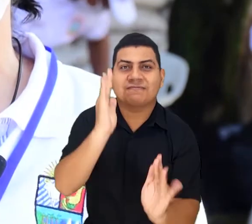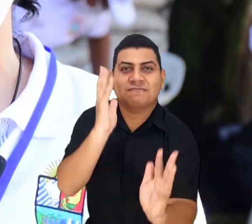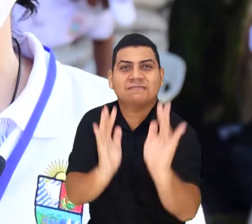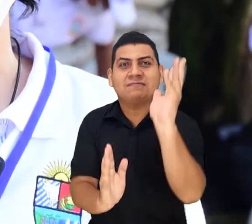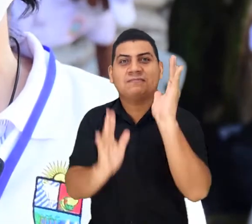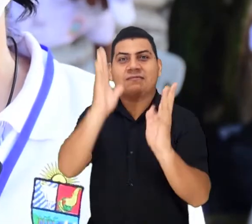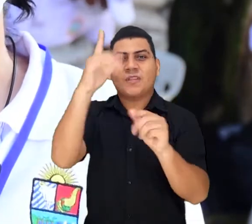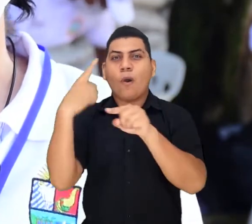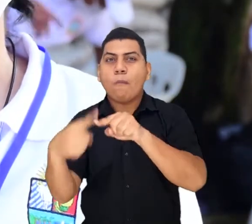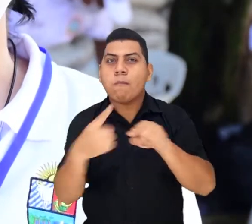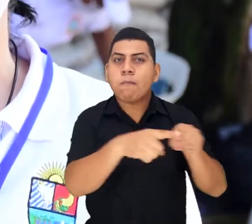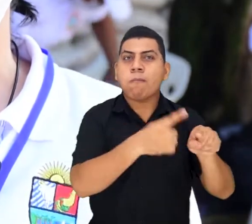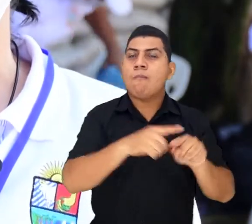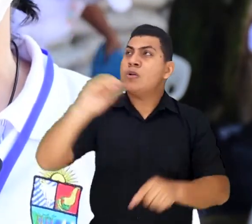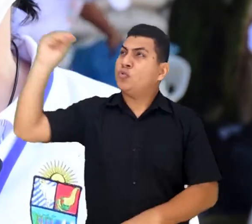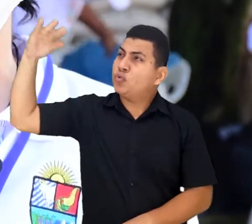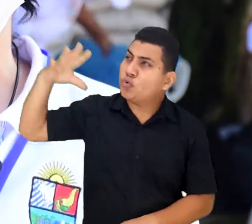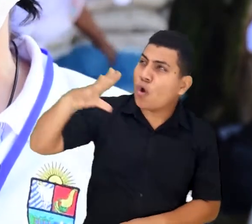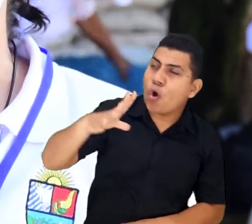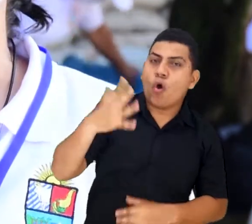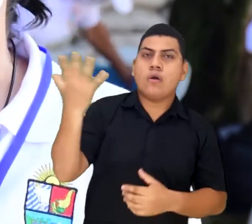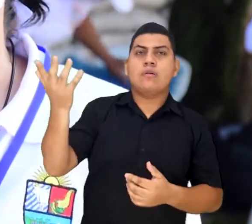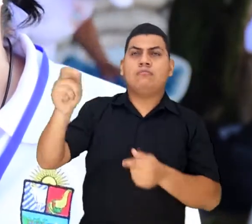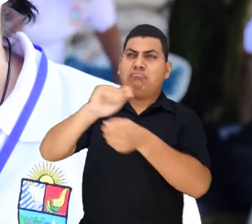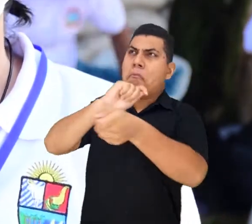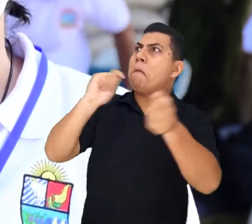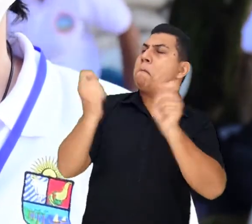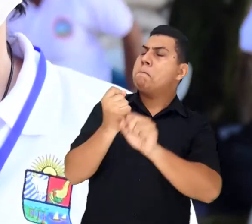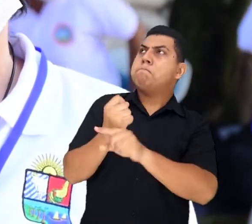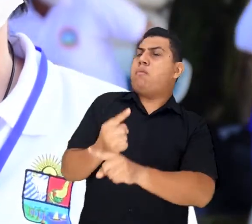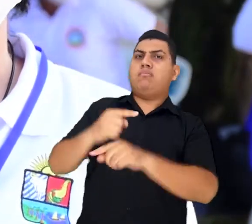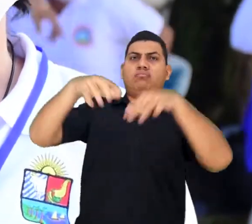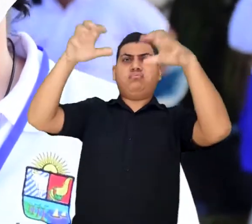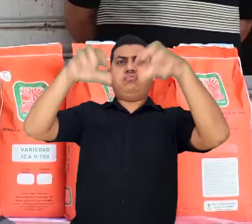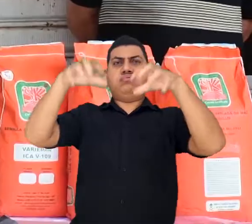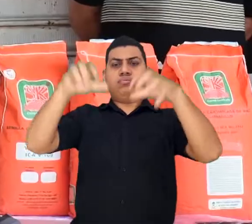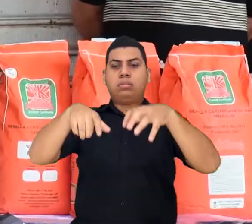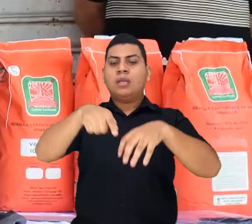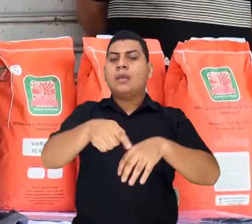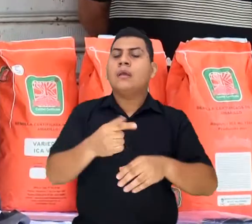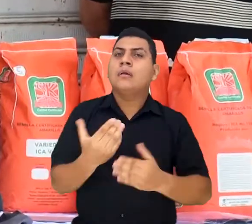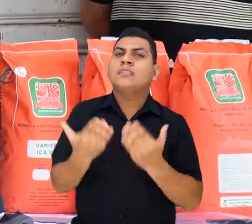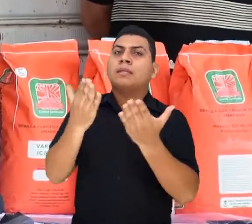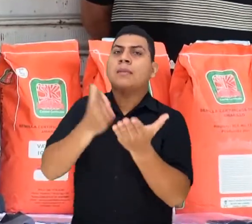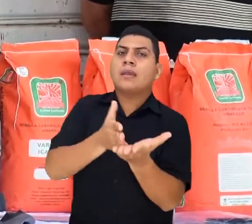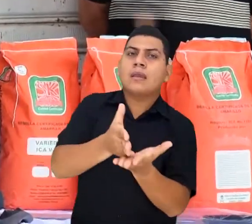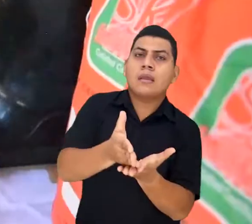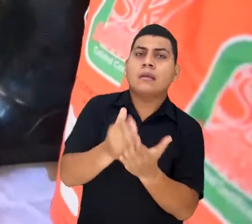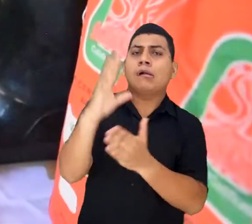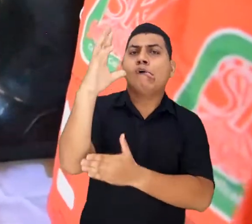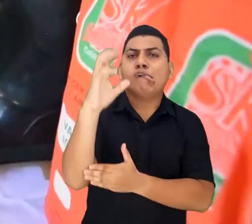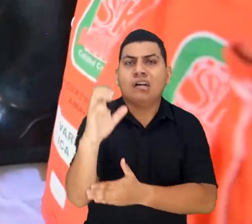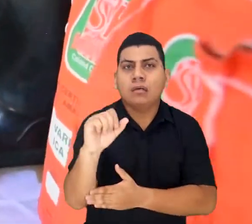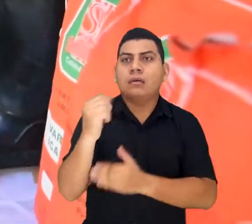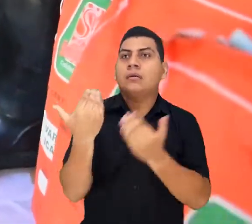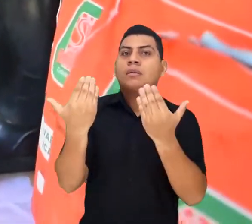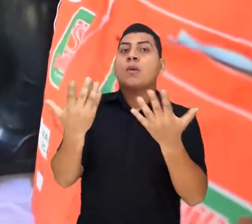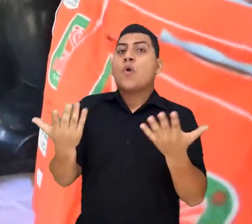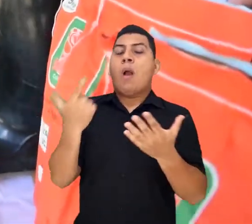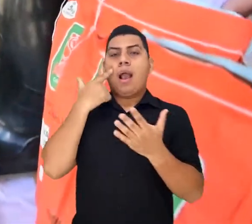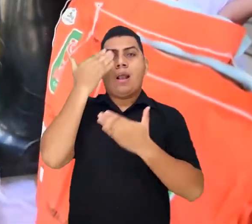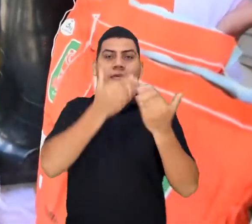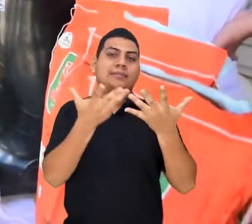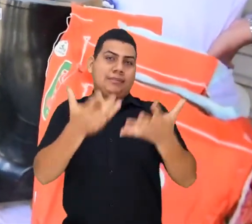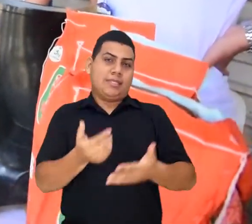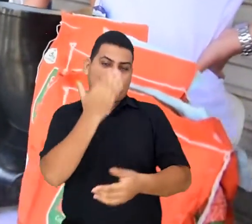cuando se encuentran con estos fenómenos o estos cambios climáticos. En el marco de este proyecto se está llevando a cabo la